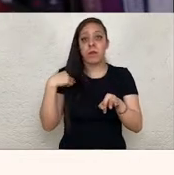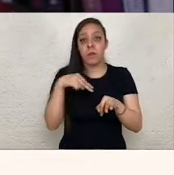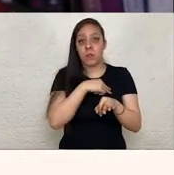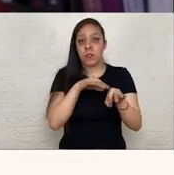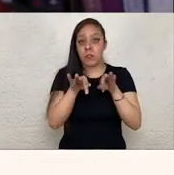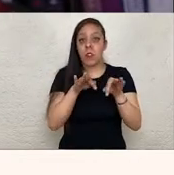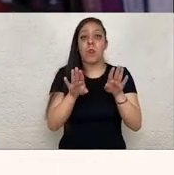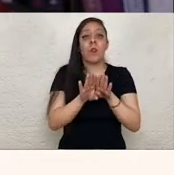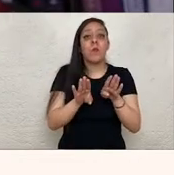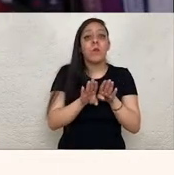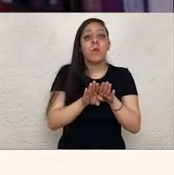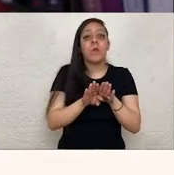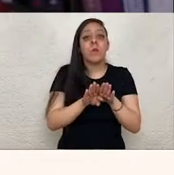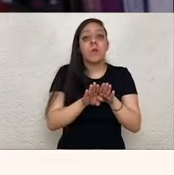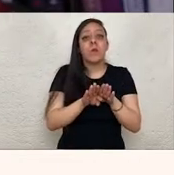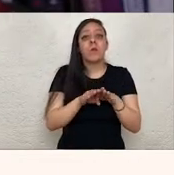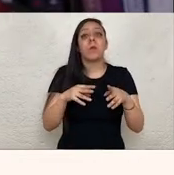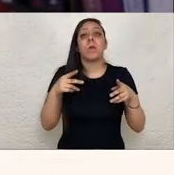nuestro trabajo